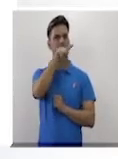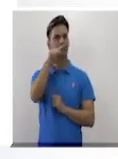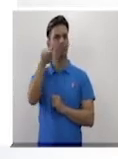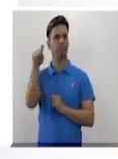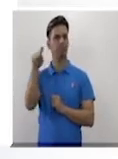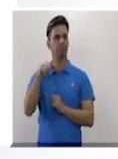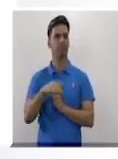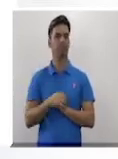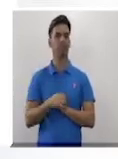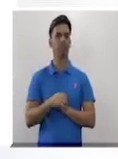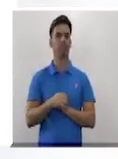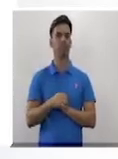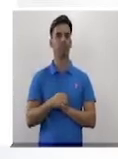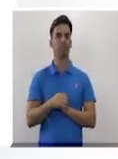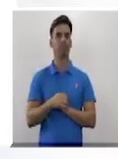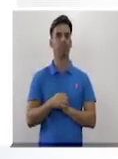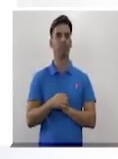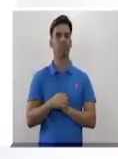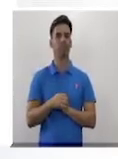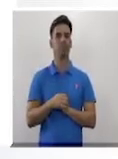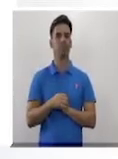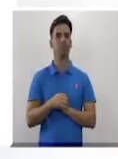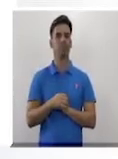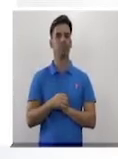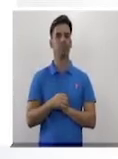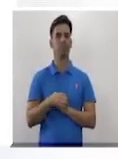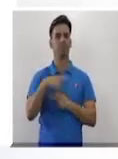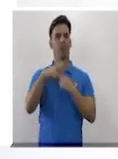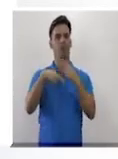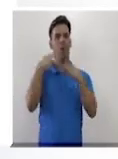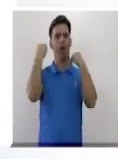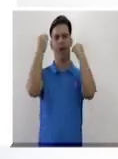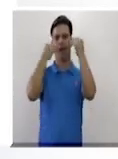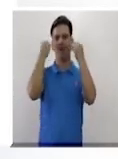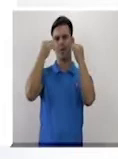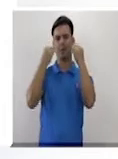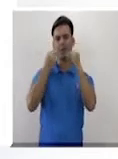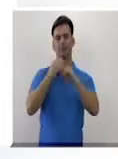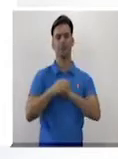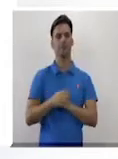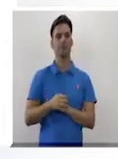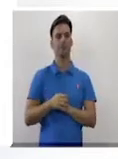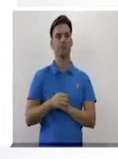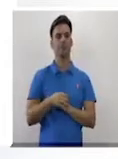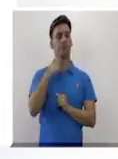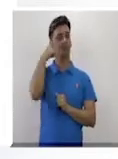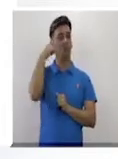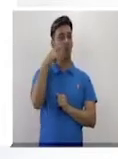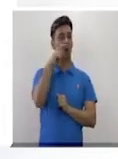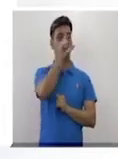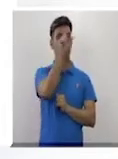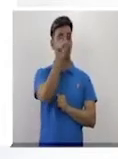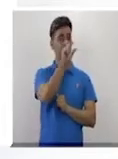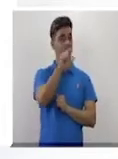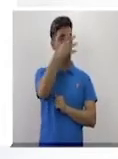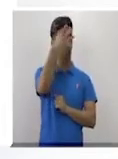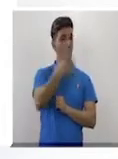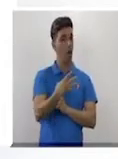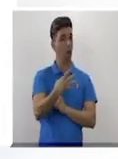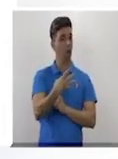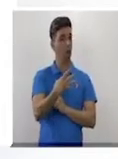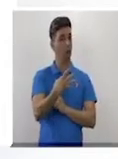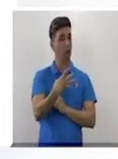ecuación, indiscutiblemente es esa. Pero vamos a realizar el análisis. Observen entonces que la